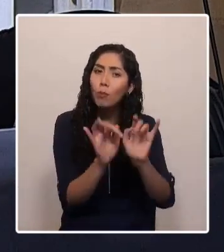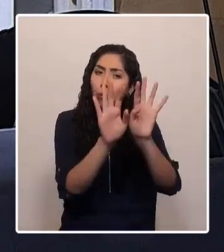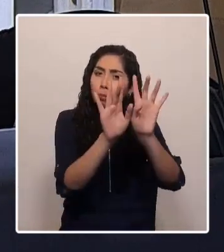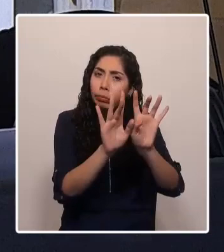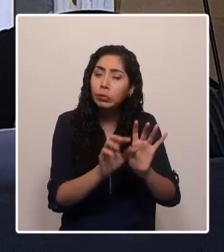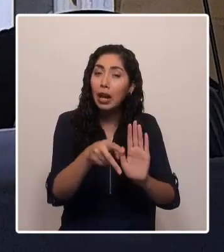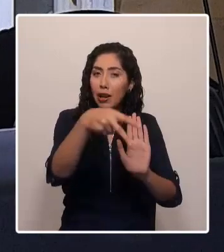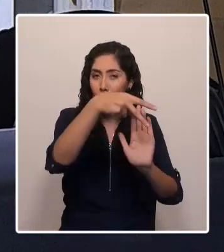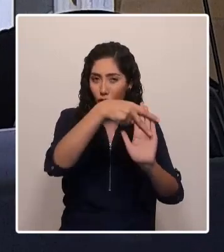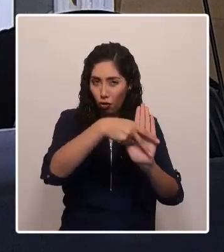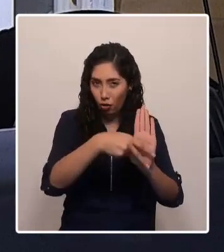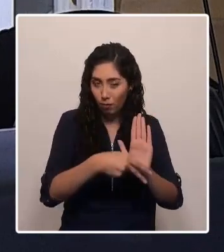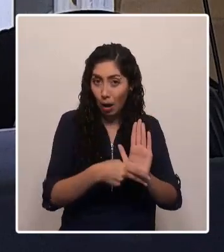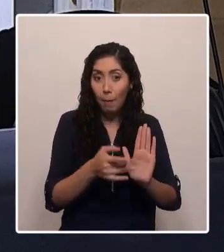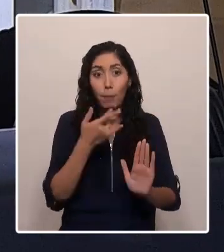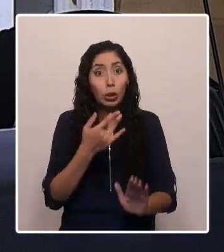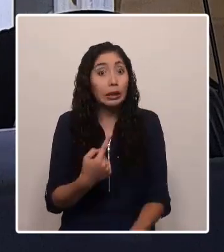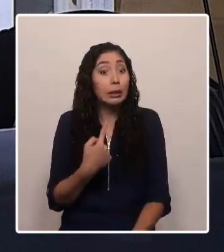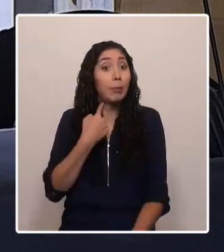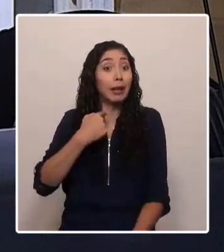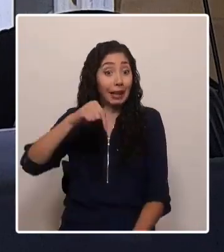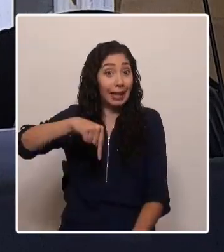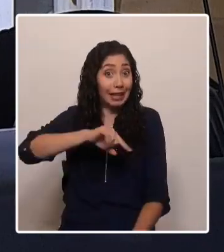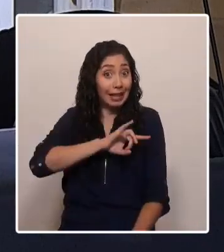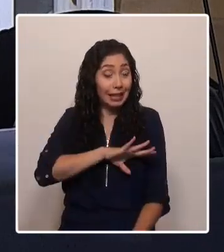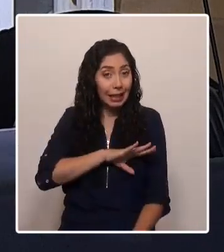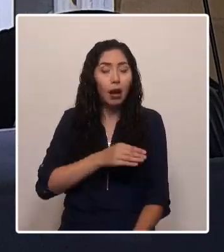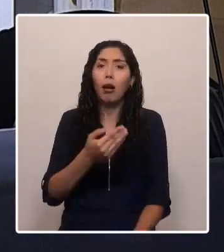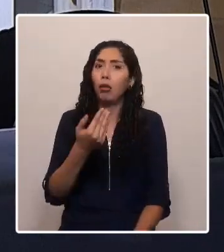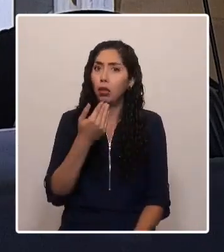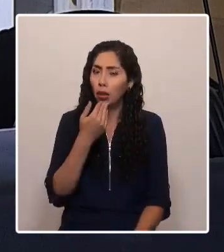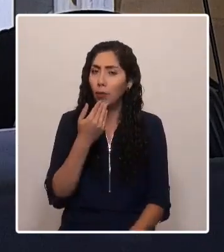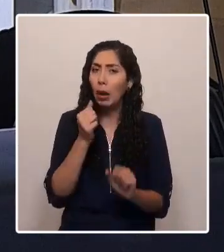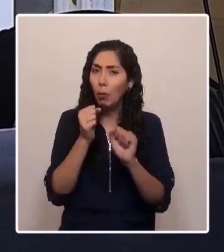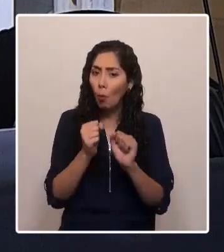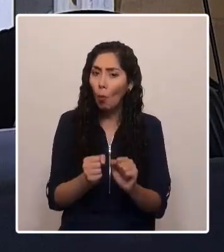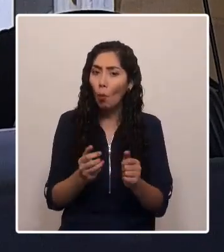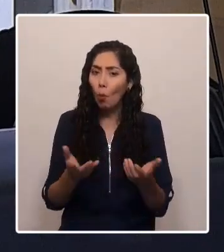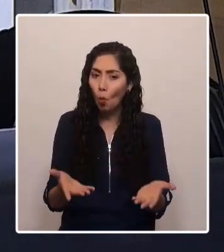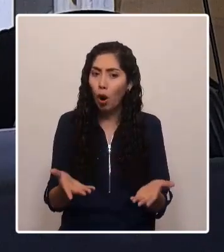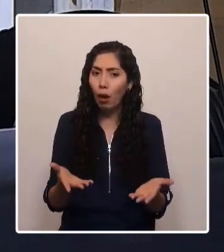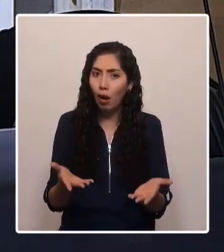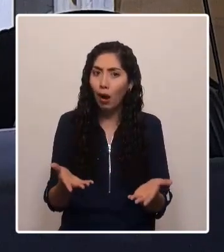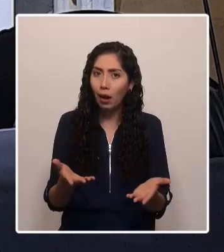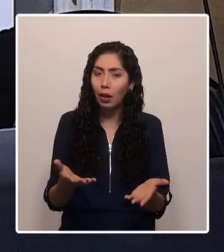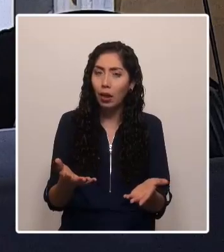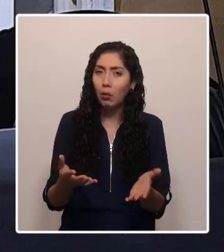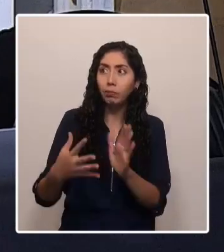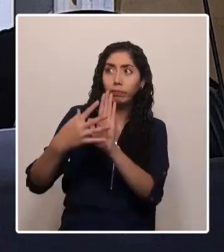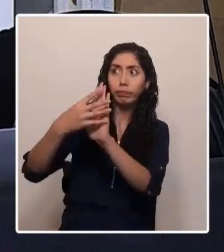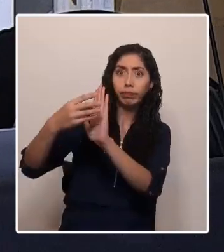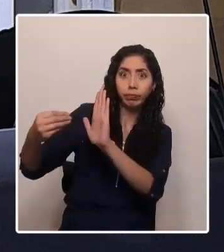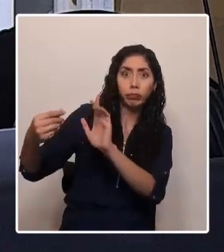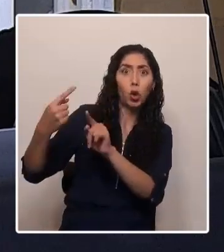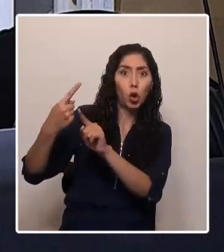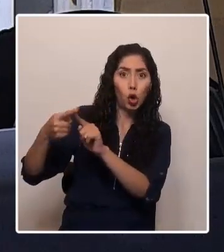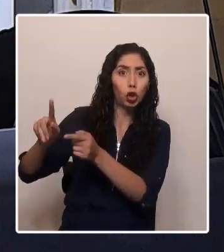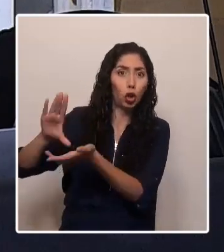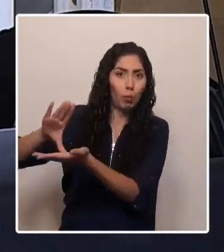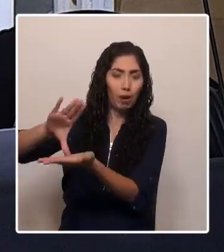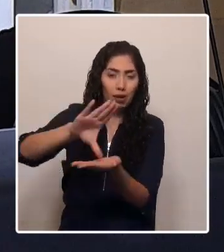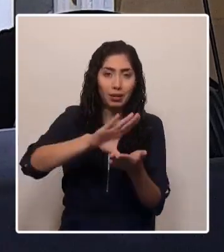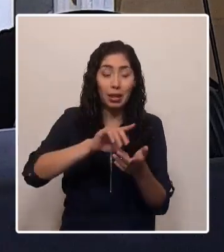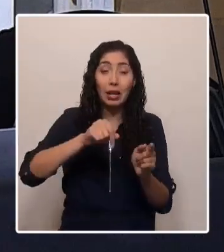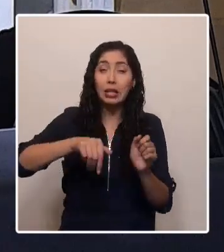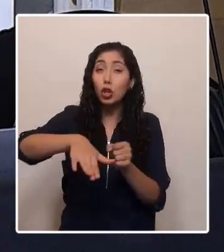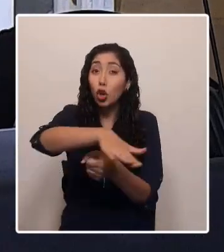tendrán un impacto en nuestro país, sino que además podrán marcar un camino para el resto de las naciones. En este contexto, la construcción de un